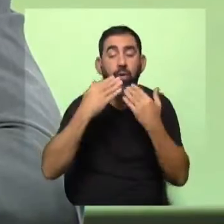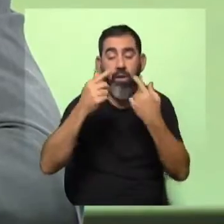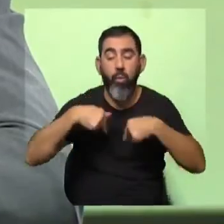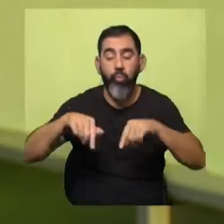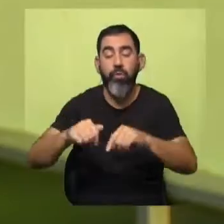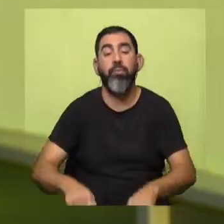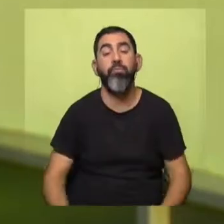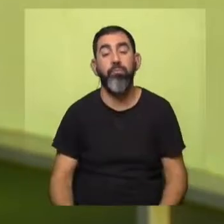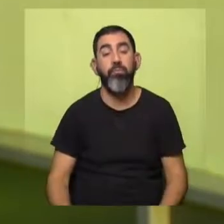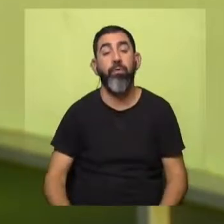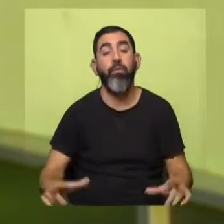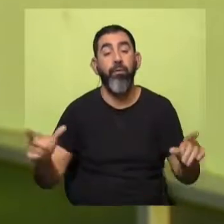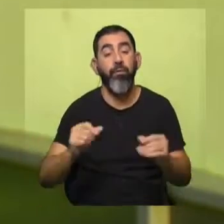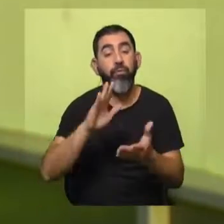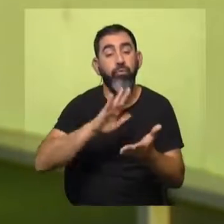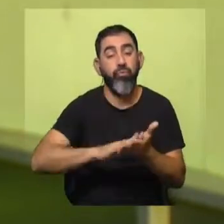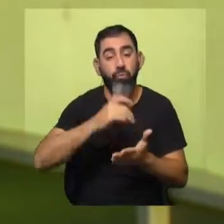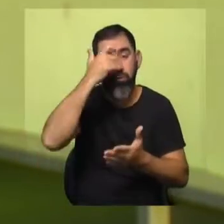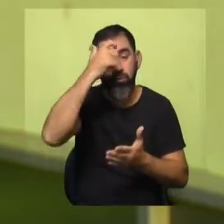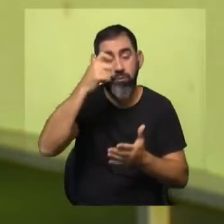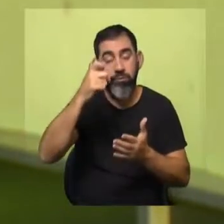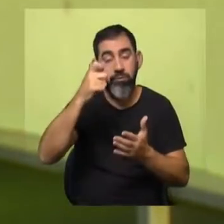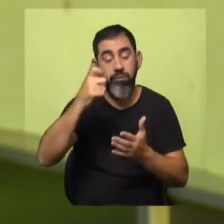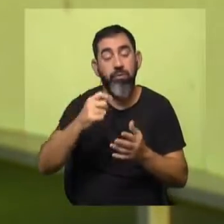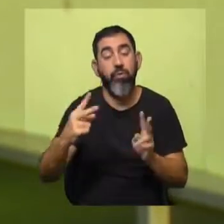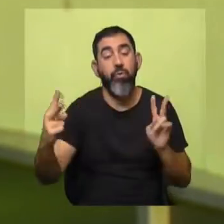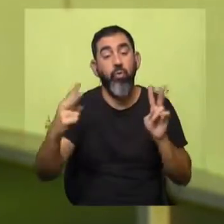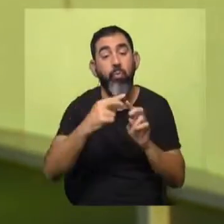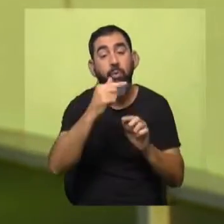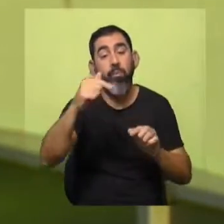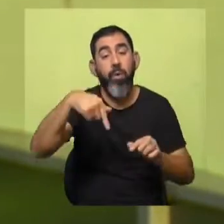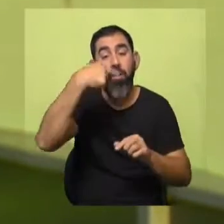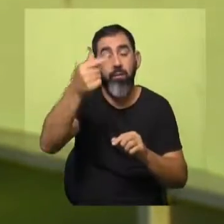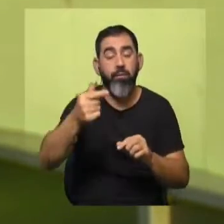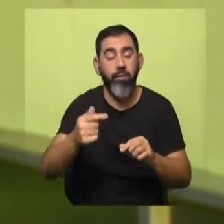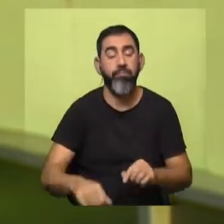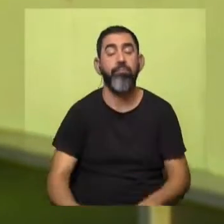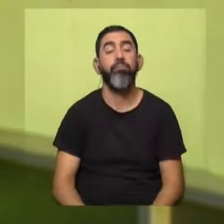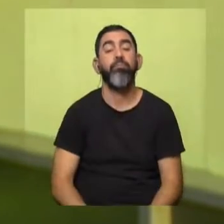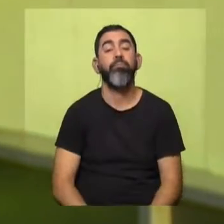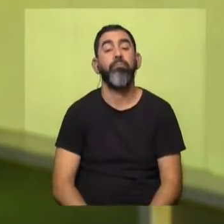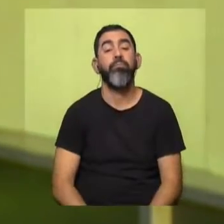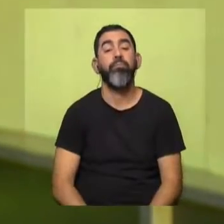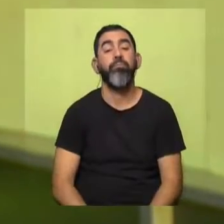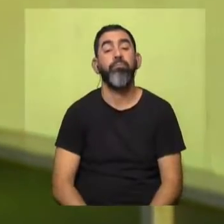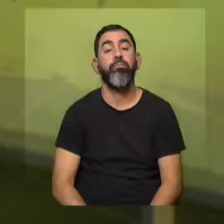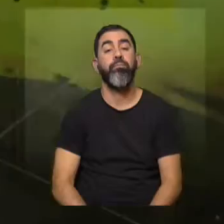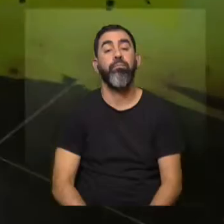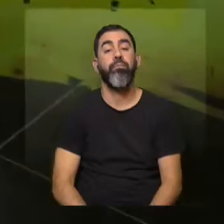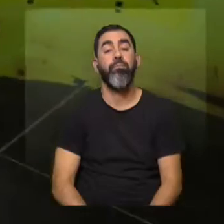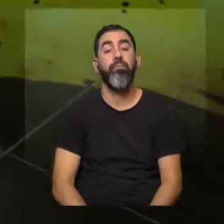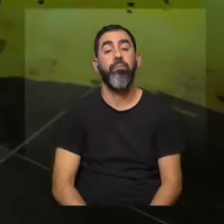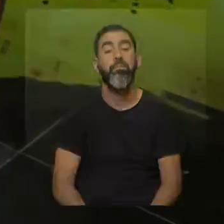Gracias a ti. Buenas tardes. Cerramos nuestra edición de hoy de Sobre Ciencia, los esperamos como siempre aquí en TV Ciudad la semana que viene.